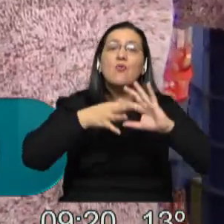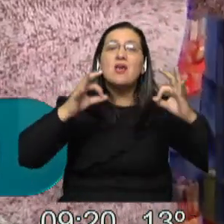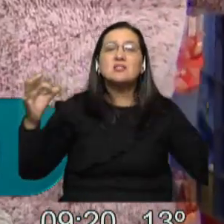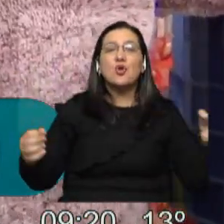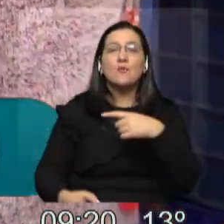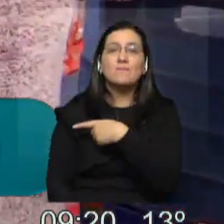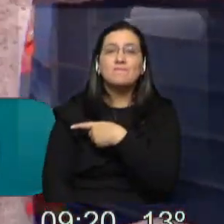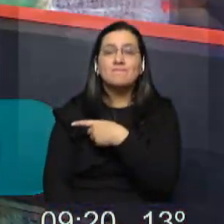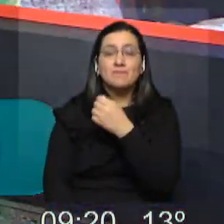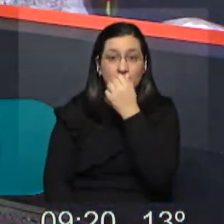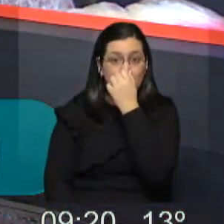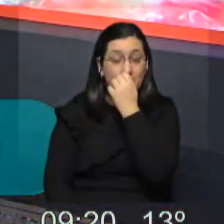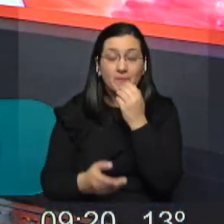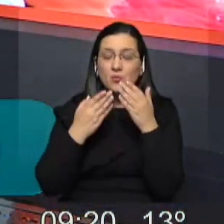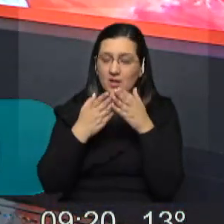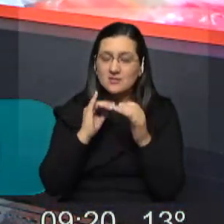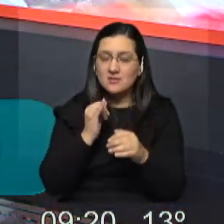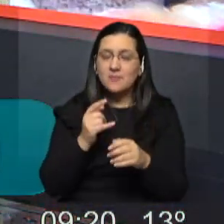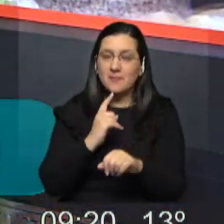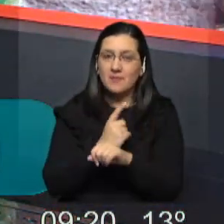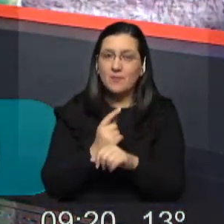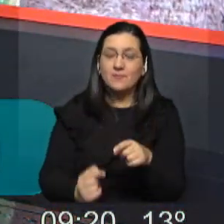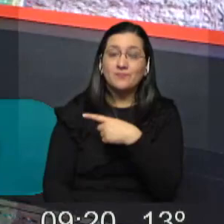uno... Decime, Fito. No, preguntale eso primero.